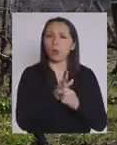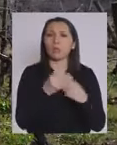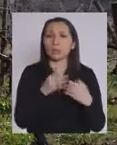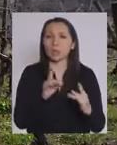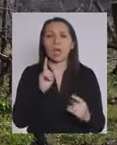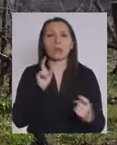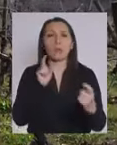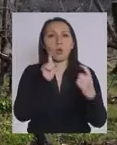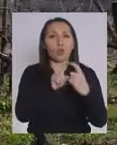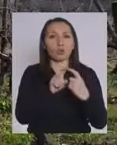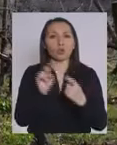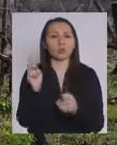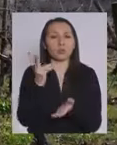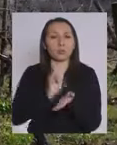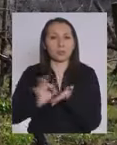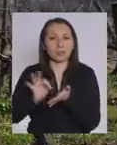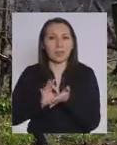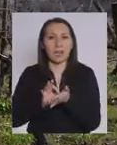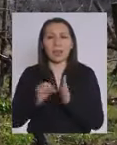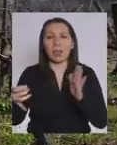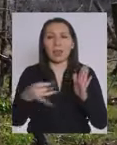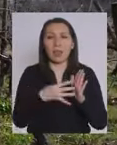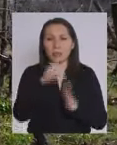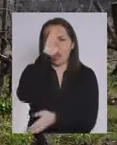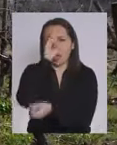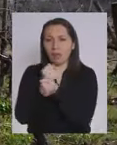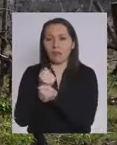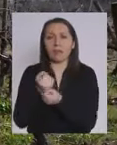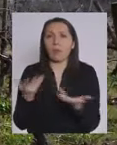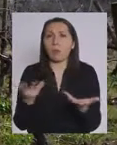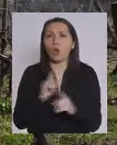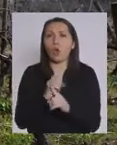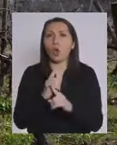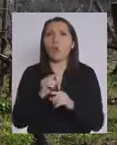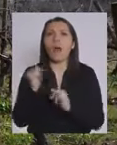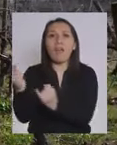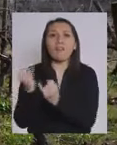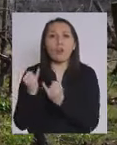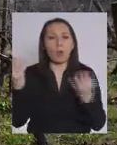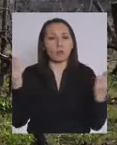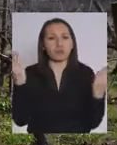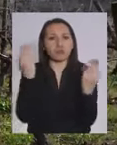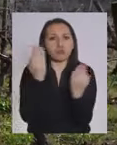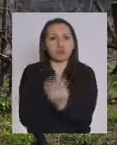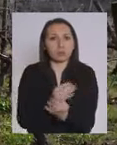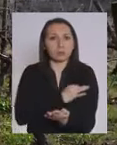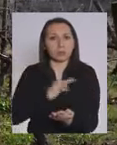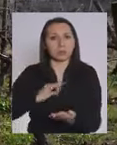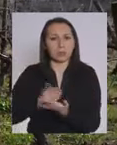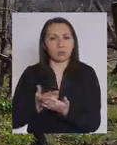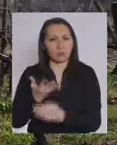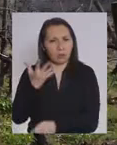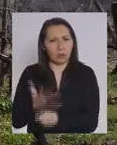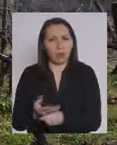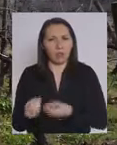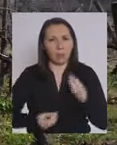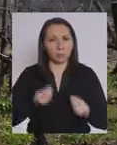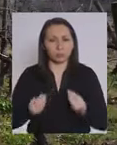con la subsecretaría del delito y carabineros para saber por quién la plataforma no cruzó los datos con la información del minsal si estaba disponible